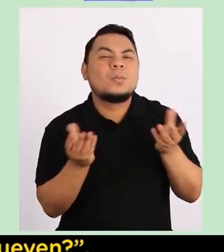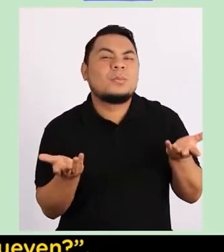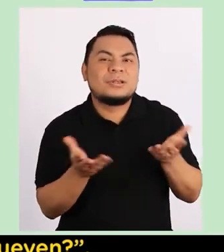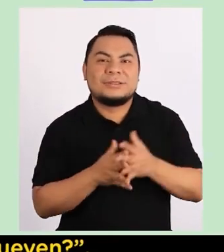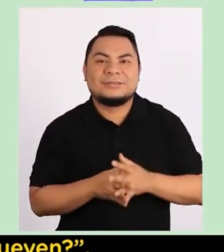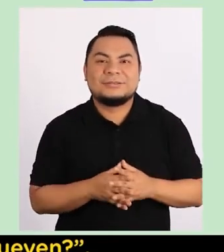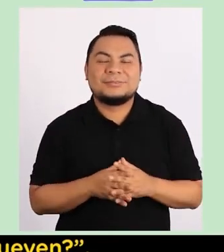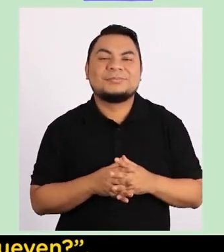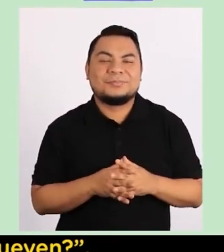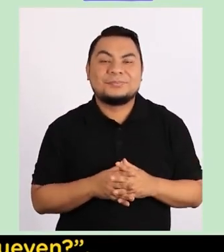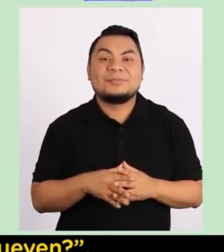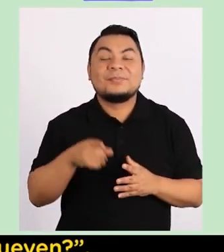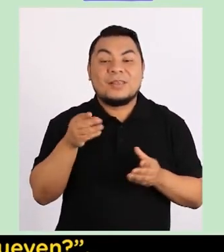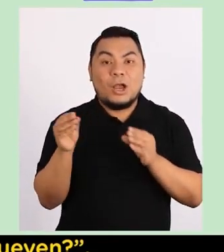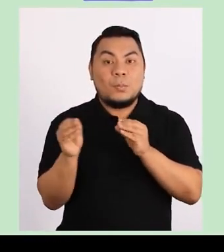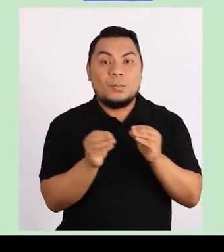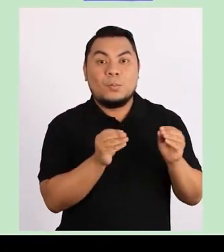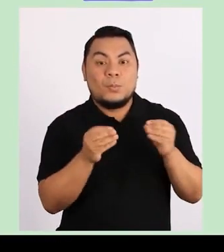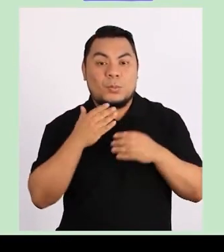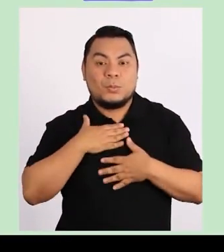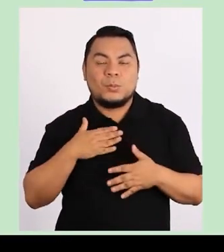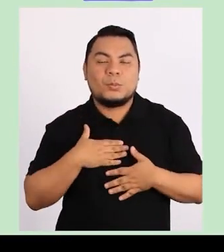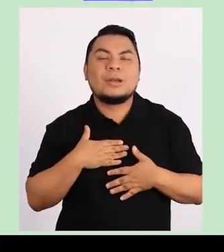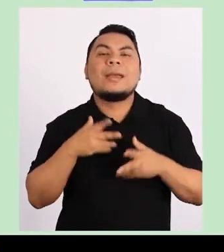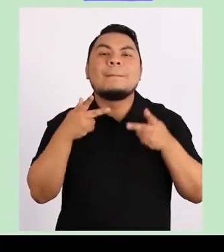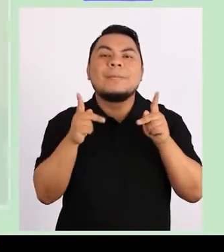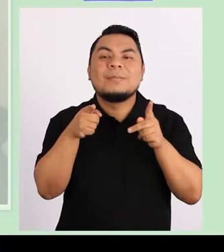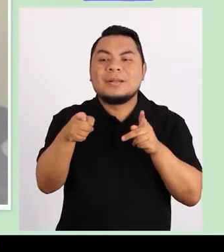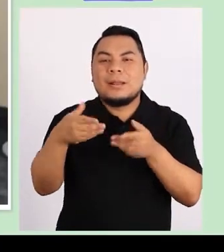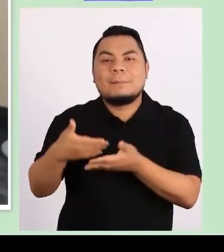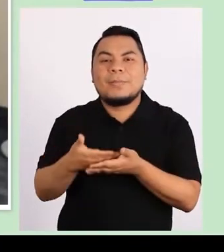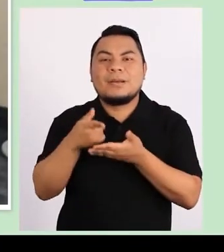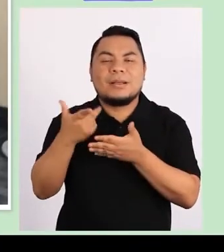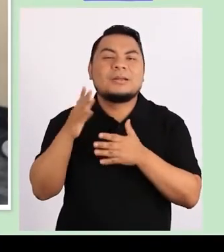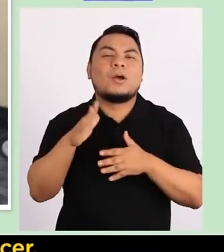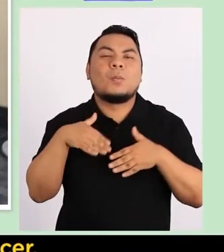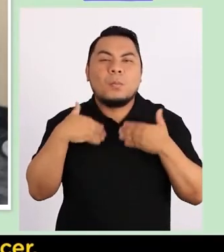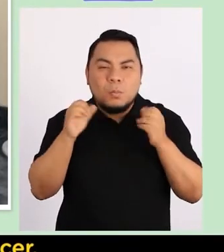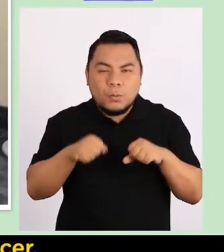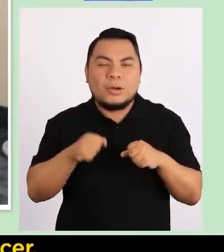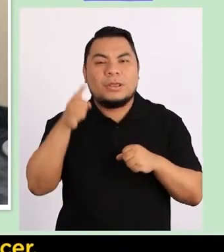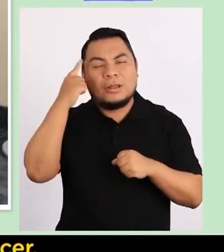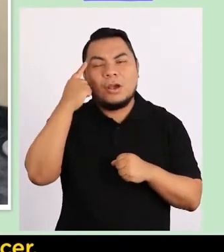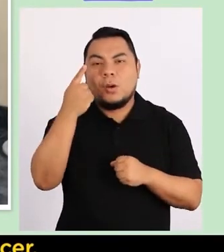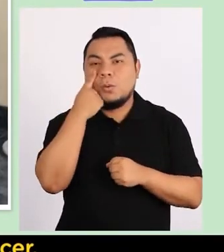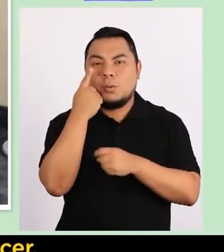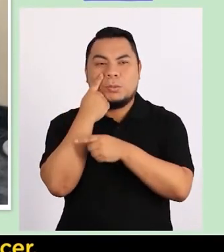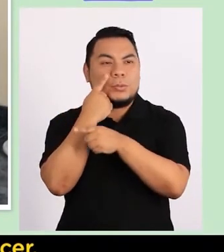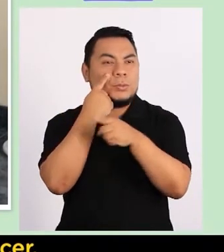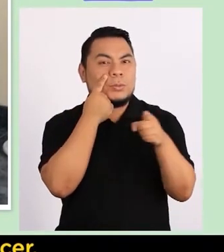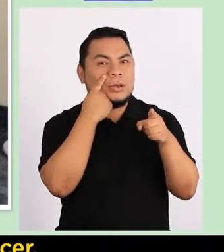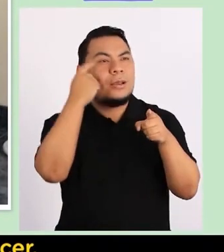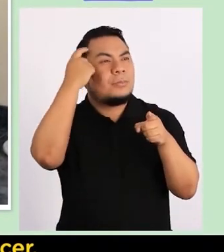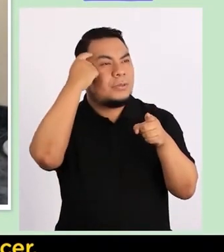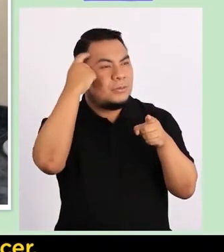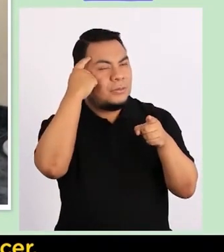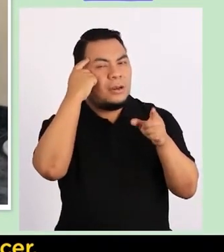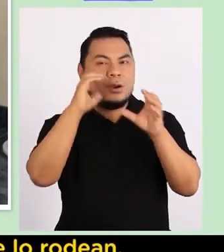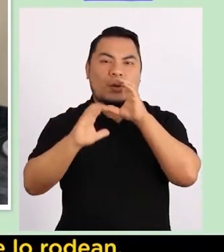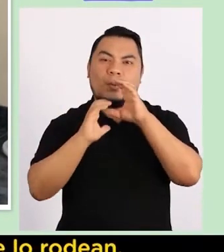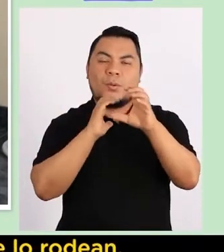bebés cuando se mueven? El movimiento permite al bebé desarrollar su capacidad para